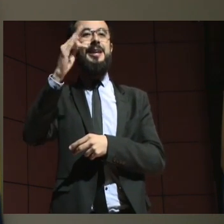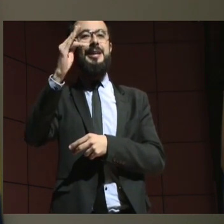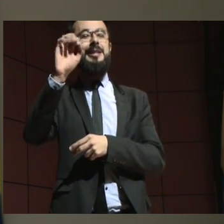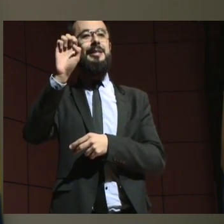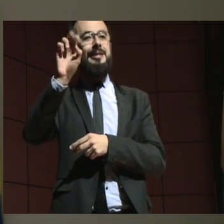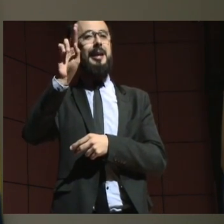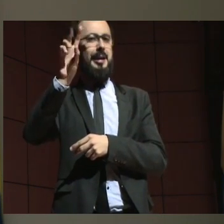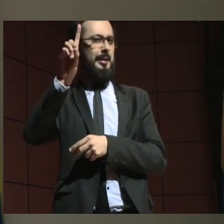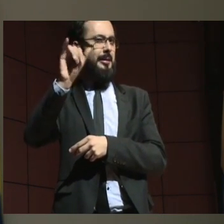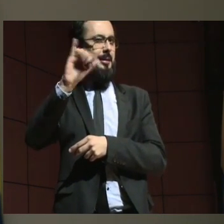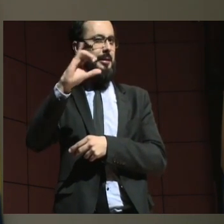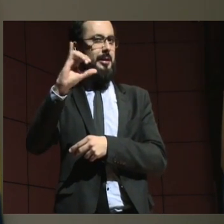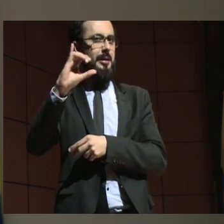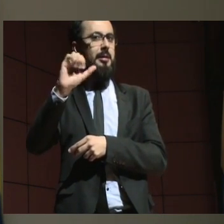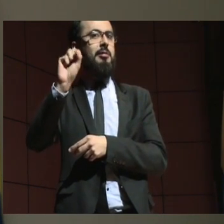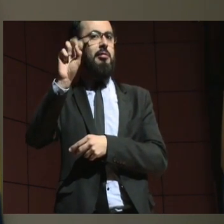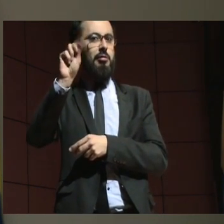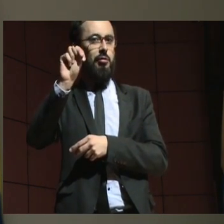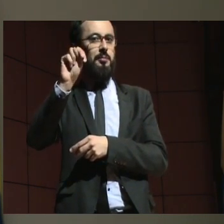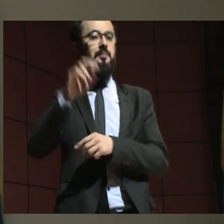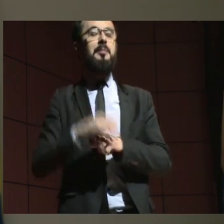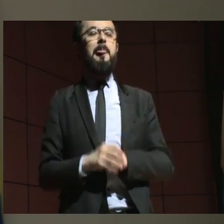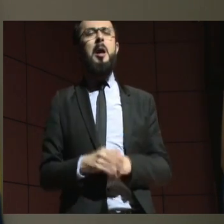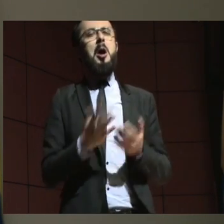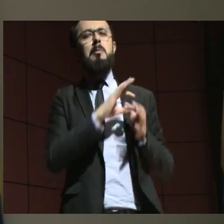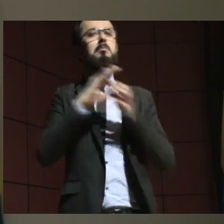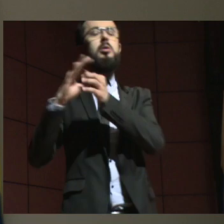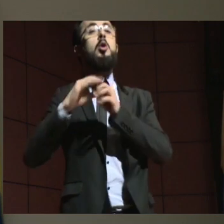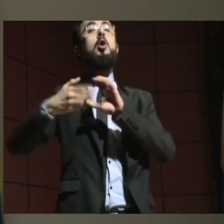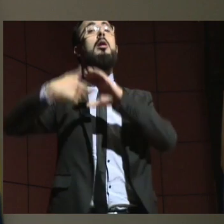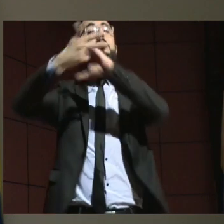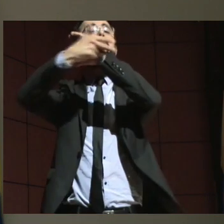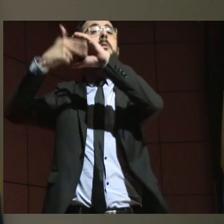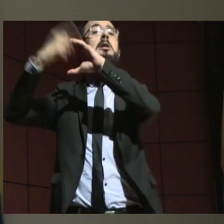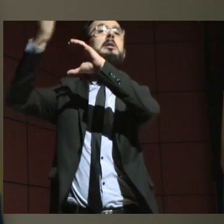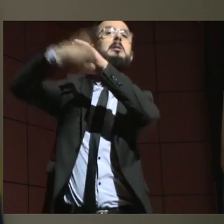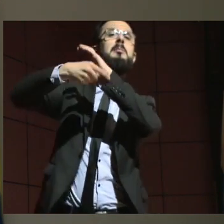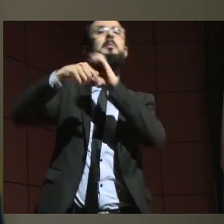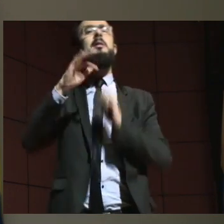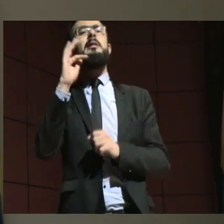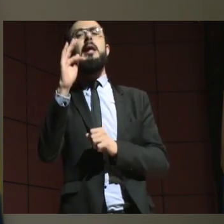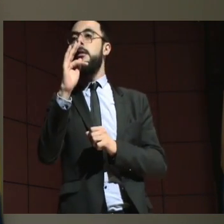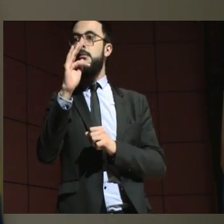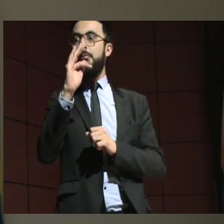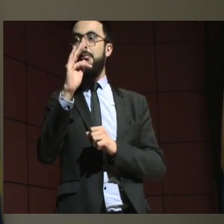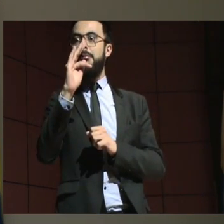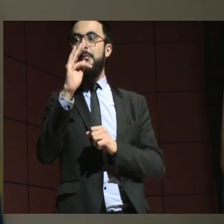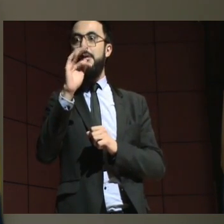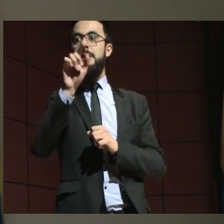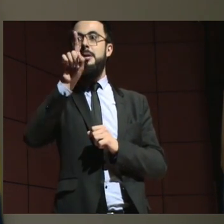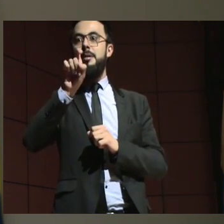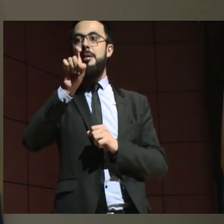Corte Constitucional. La primera es la T-684/2014 y la segunda es la